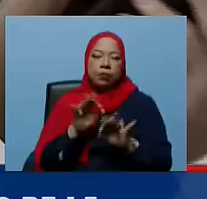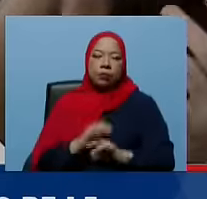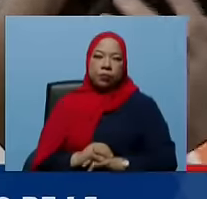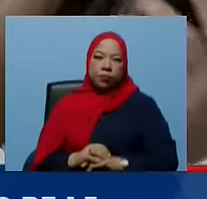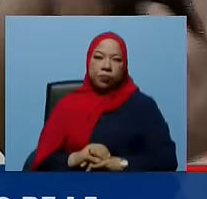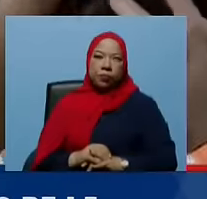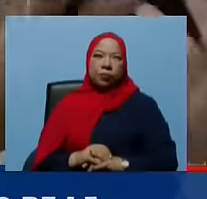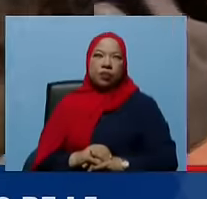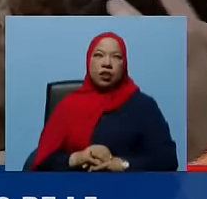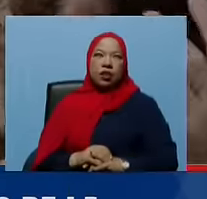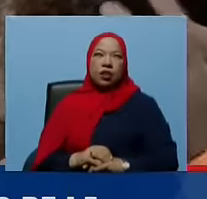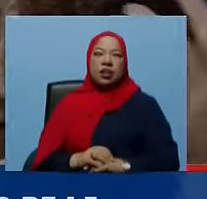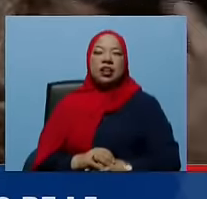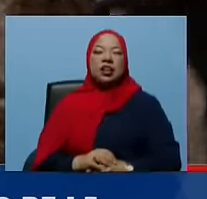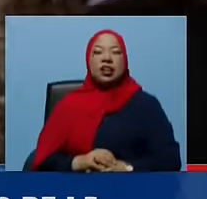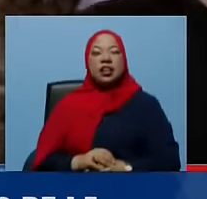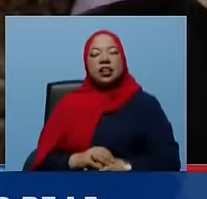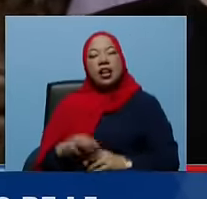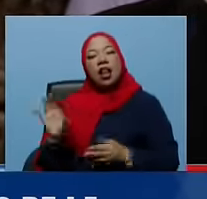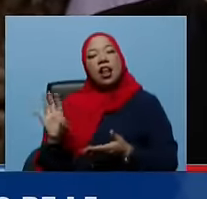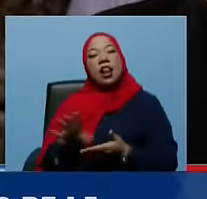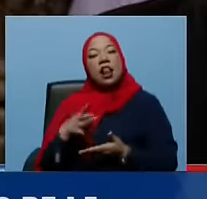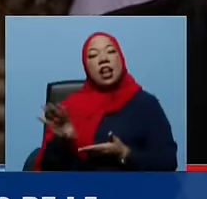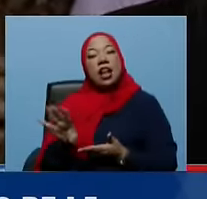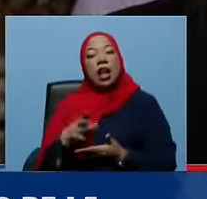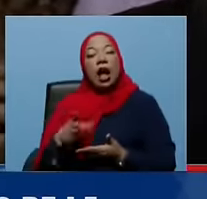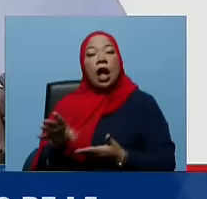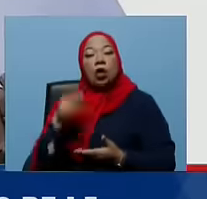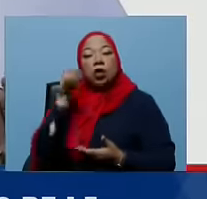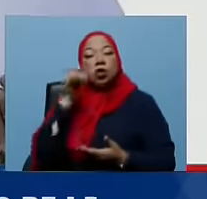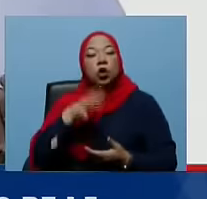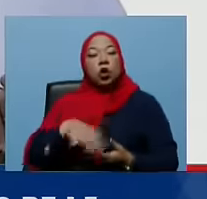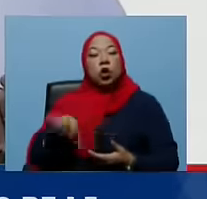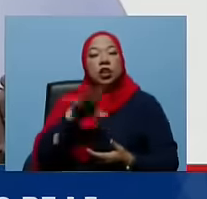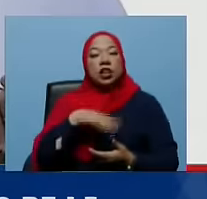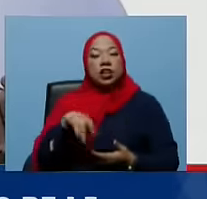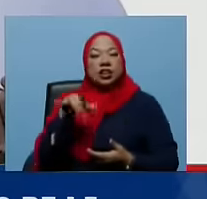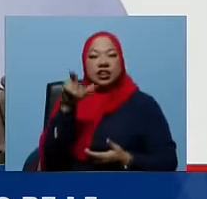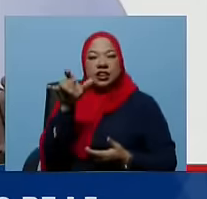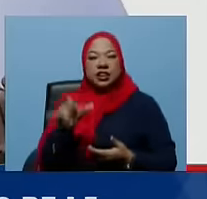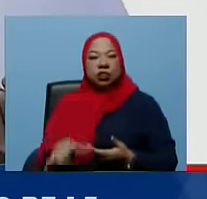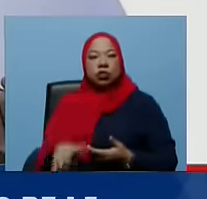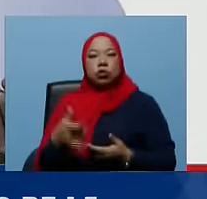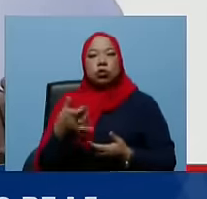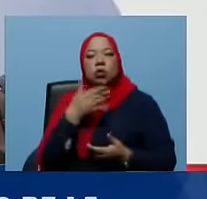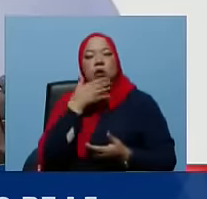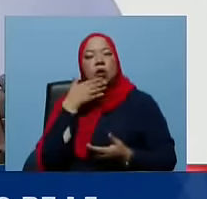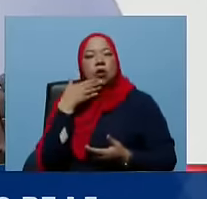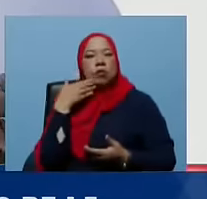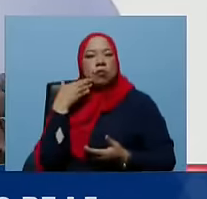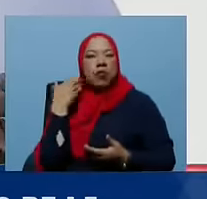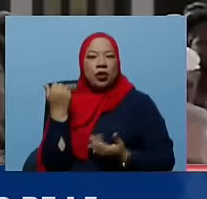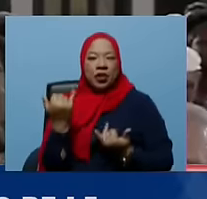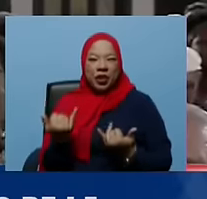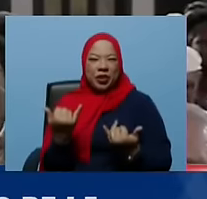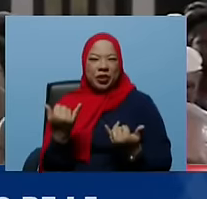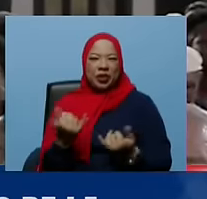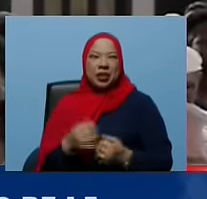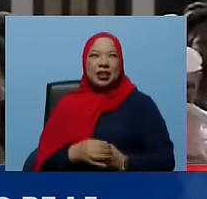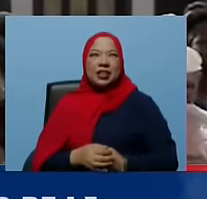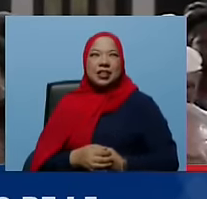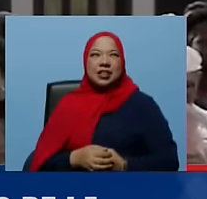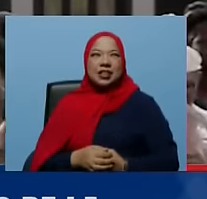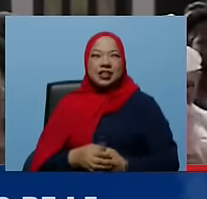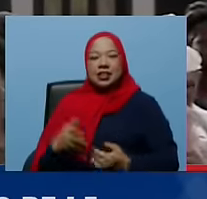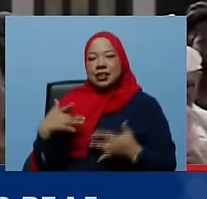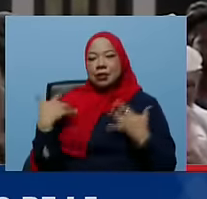Y a la gloria del canto del llano, don Cristóbal Jiménez, que está en su mejor momento. Mire